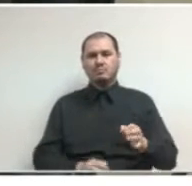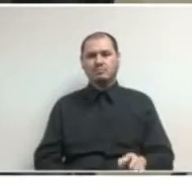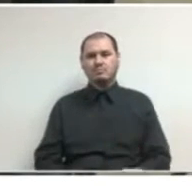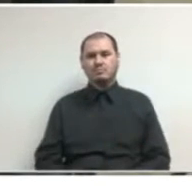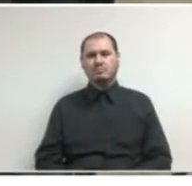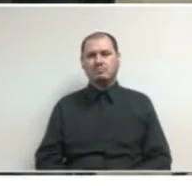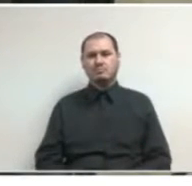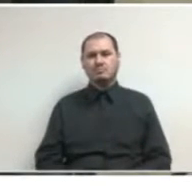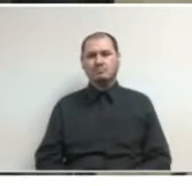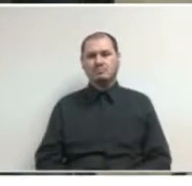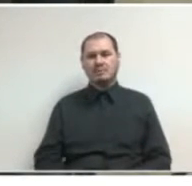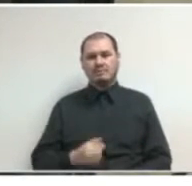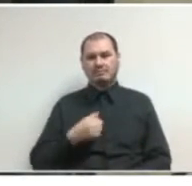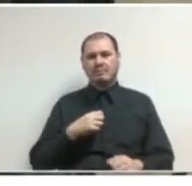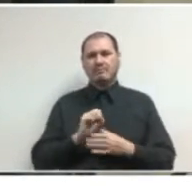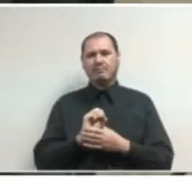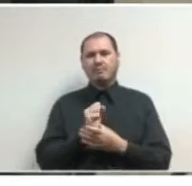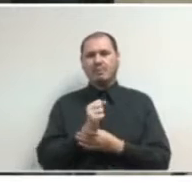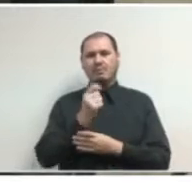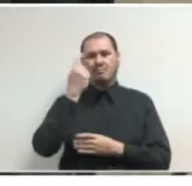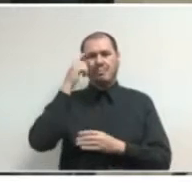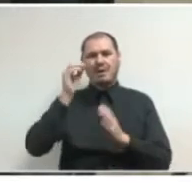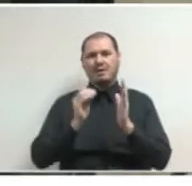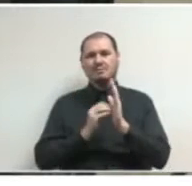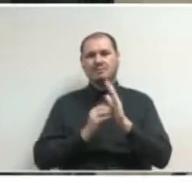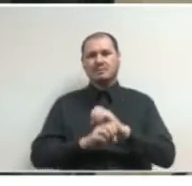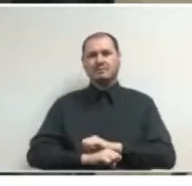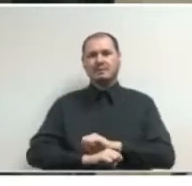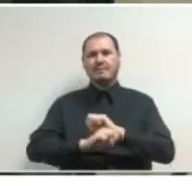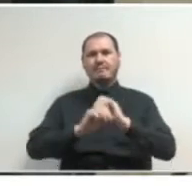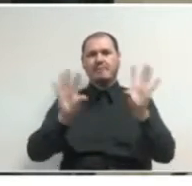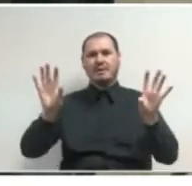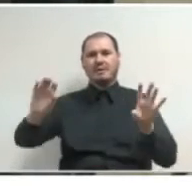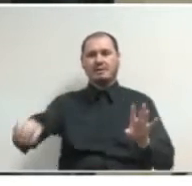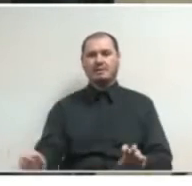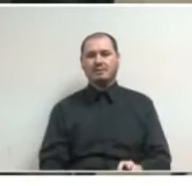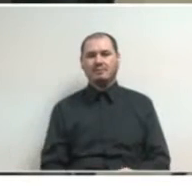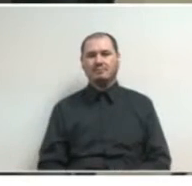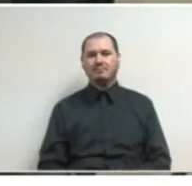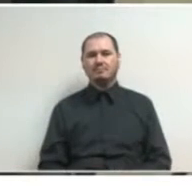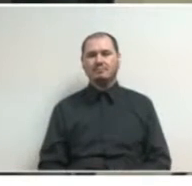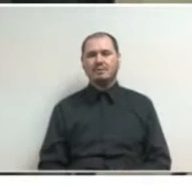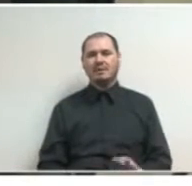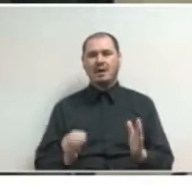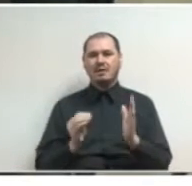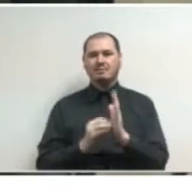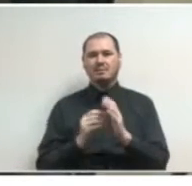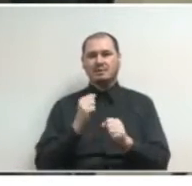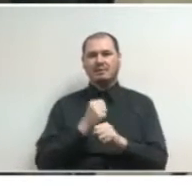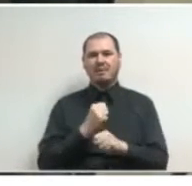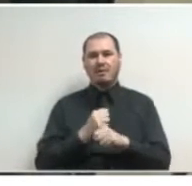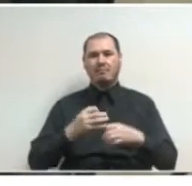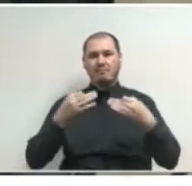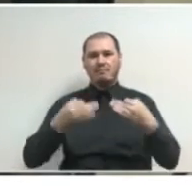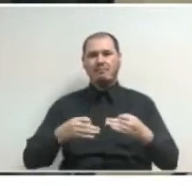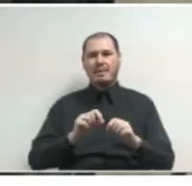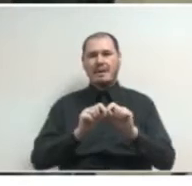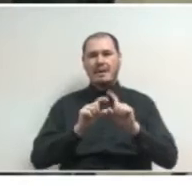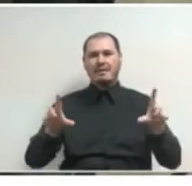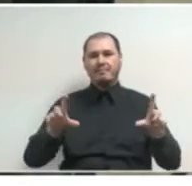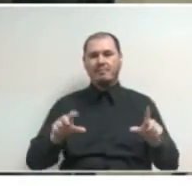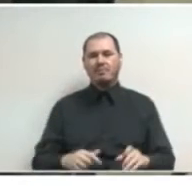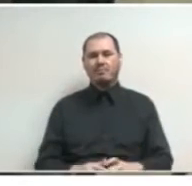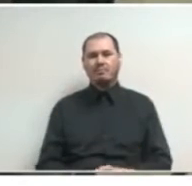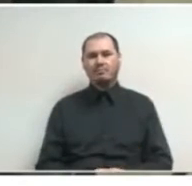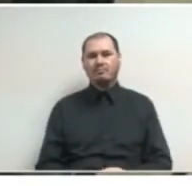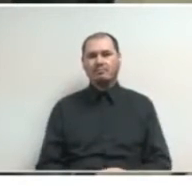AP, ñame va con AP, ñame va con AP, ñame va con AP, ñame va con AP, ñame va con AP, ñame va con AP, ñame va con AP, ñame va con AP, ñame